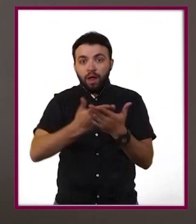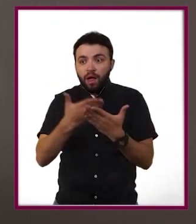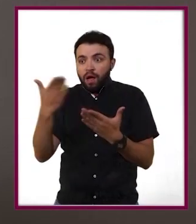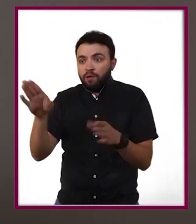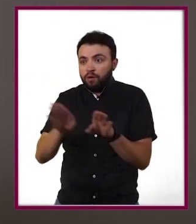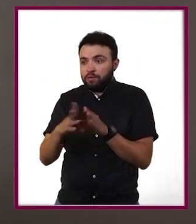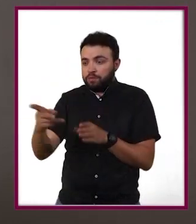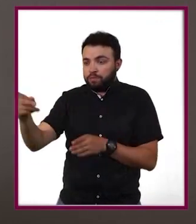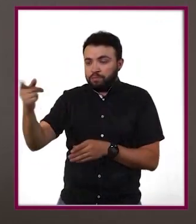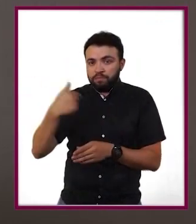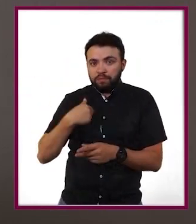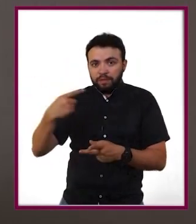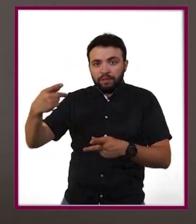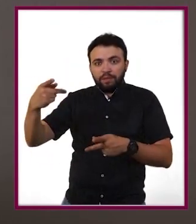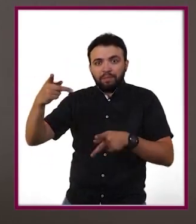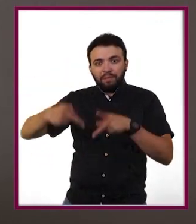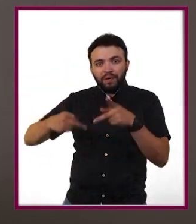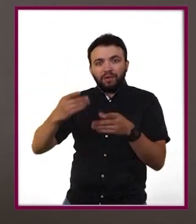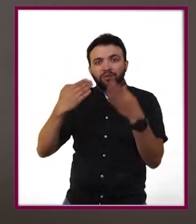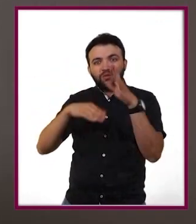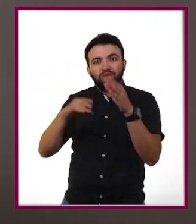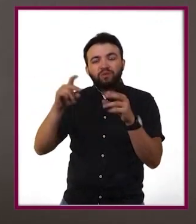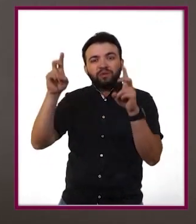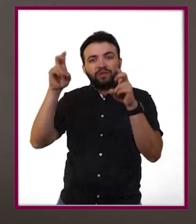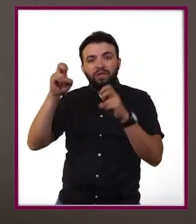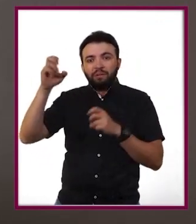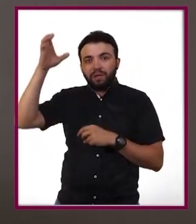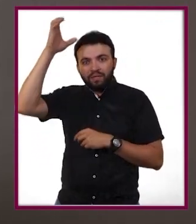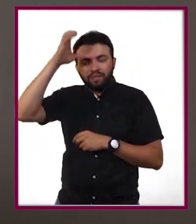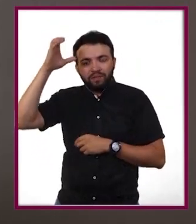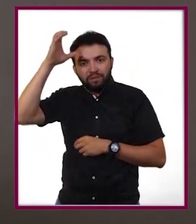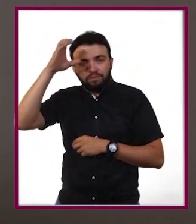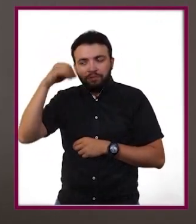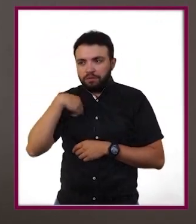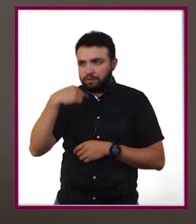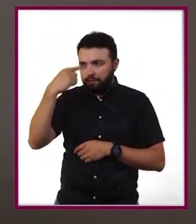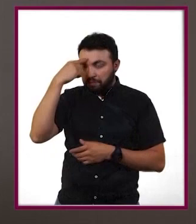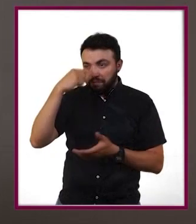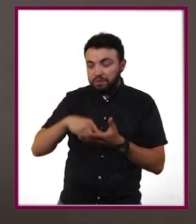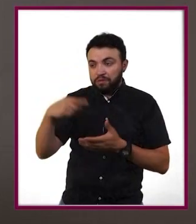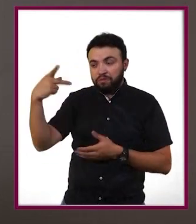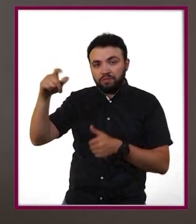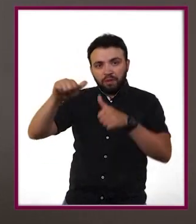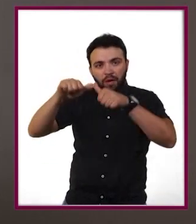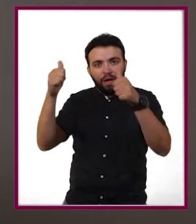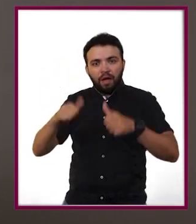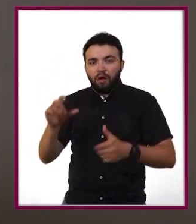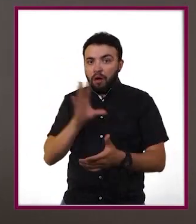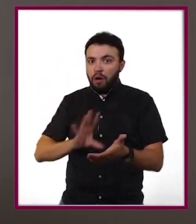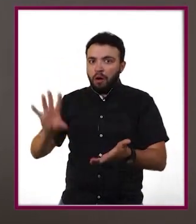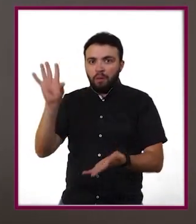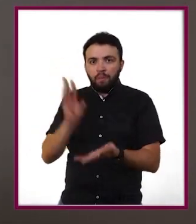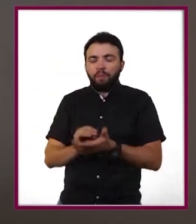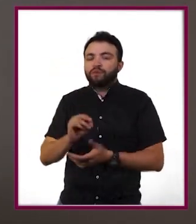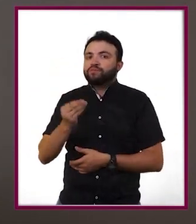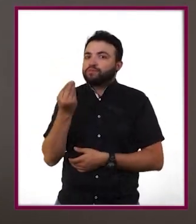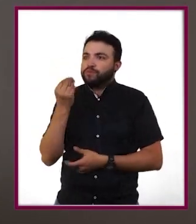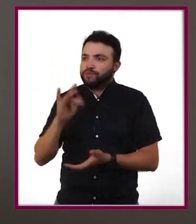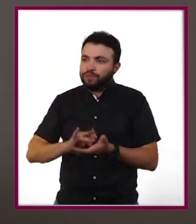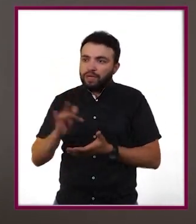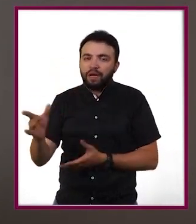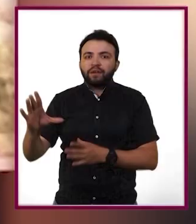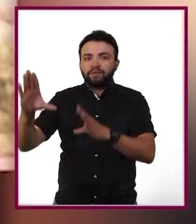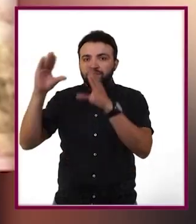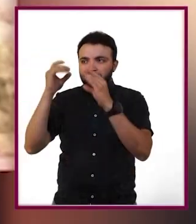ahora que nos está platicando su lado científico, de verdad, puedo decir que es un artista completo. Entonces, muchísimas gracias por tan valiosa